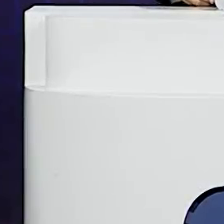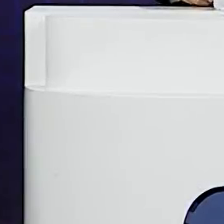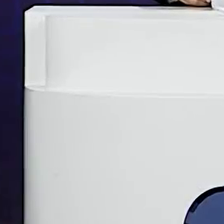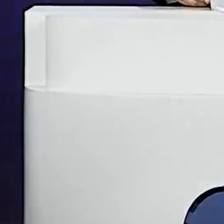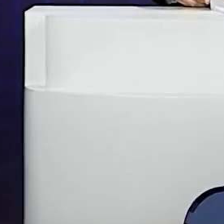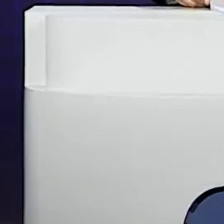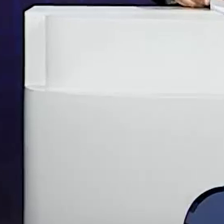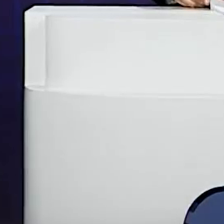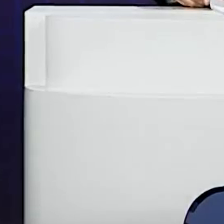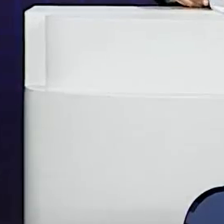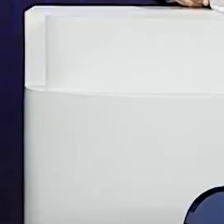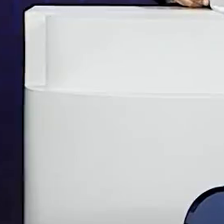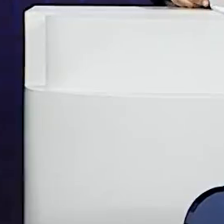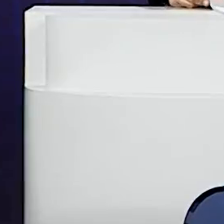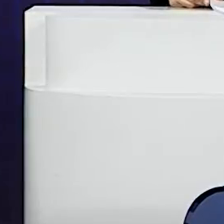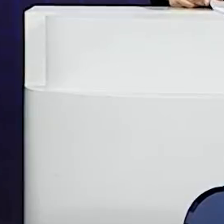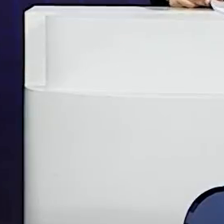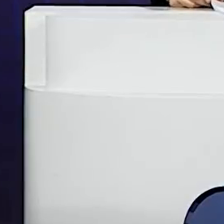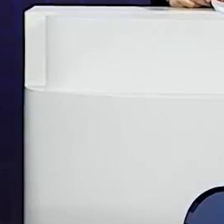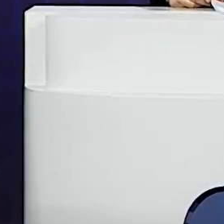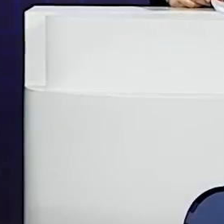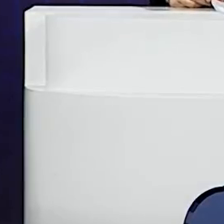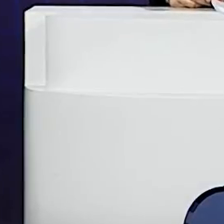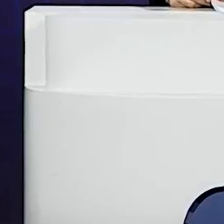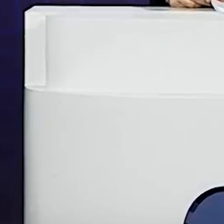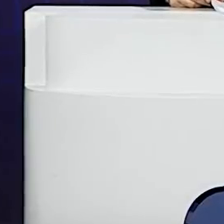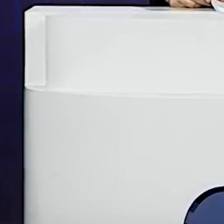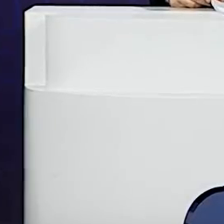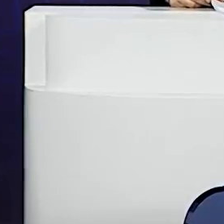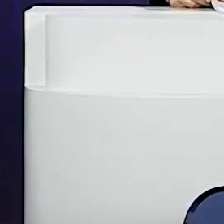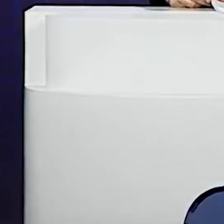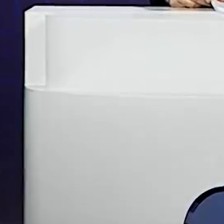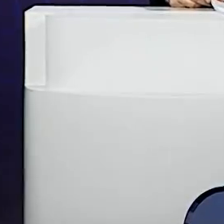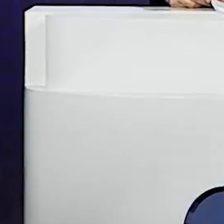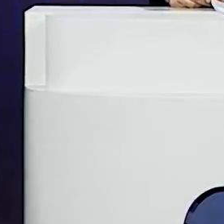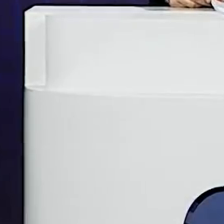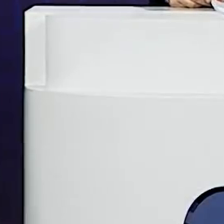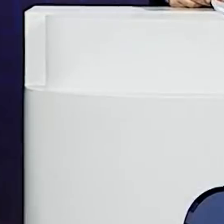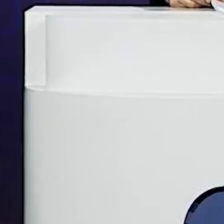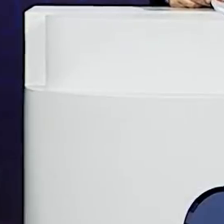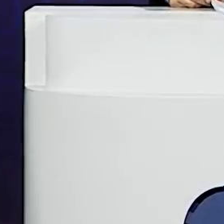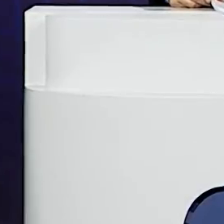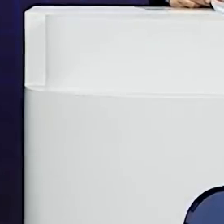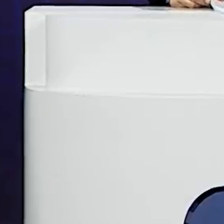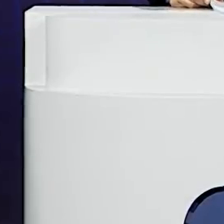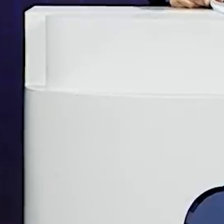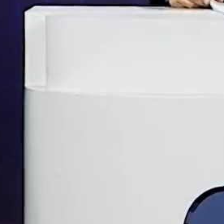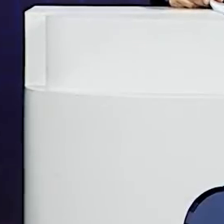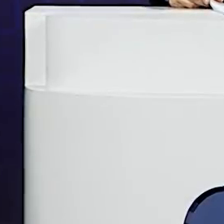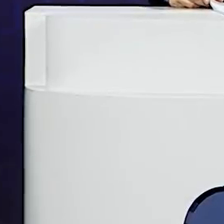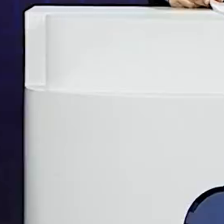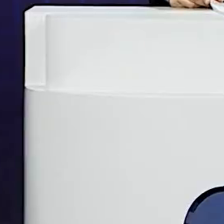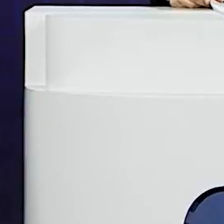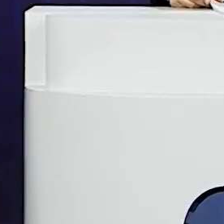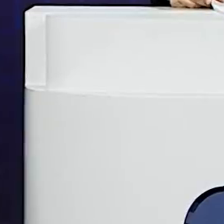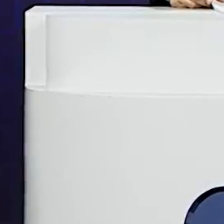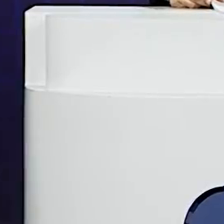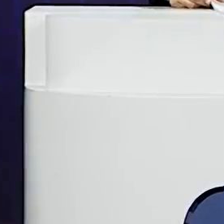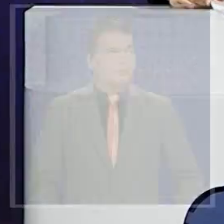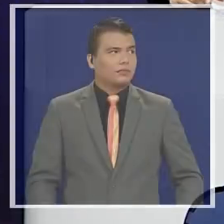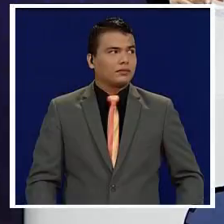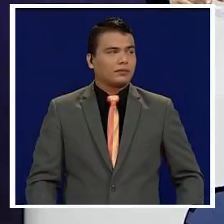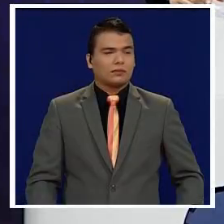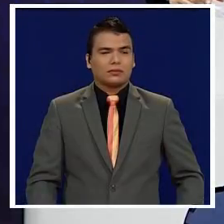Bienvenidos a nuestra emisión en Telepacífico Noticias. Esta es la agenda informativa del suroccidente colombiano. Rubén Darío, muy buenos días. Muy buenos